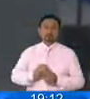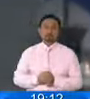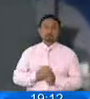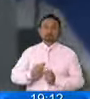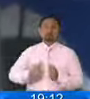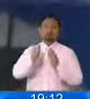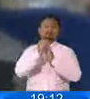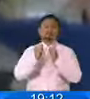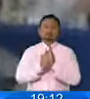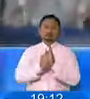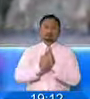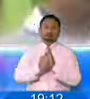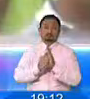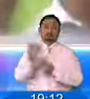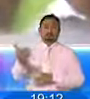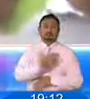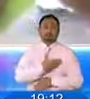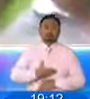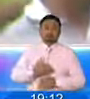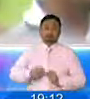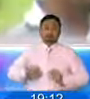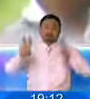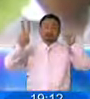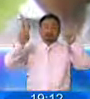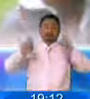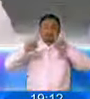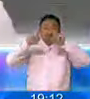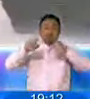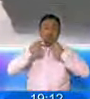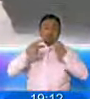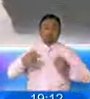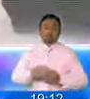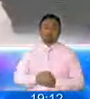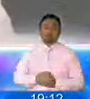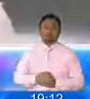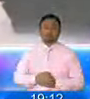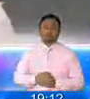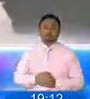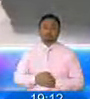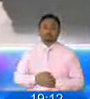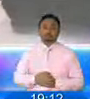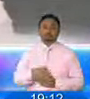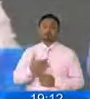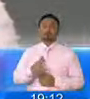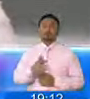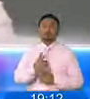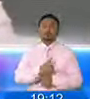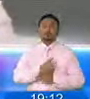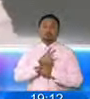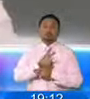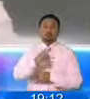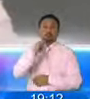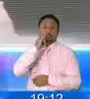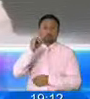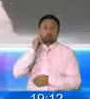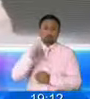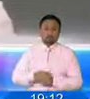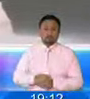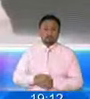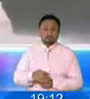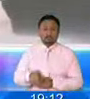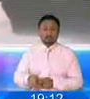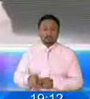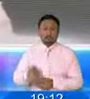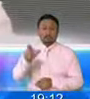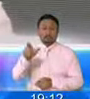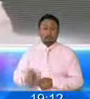realizó en esta provincia, el presidente Lenín Moreno abordó los temas de la consulta popular. Es fortalecer el cuidado a nuestros niños, el no permitir